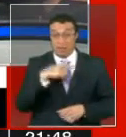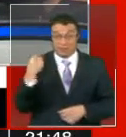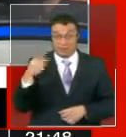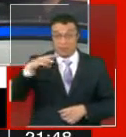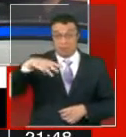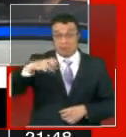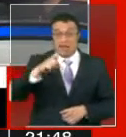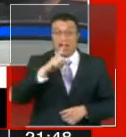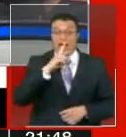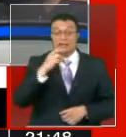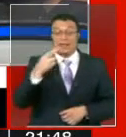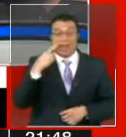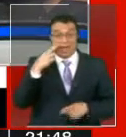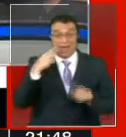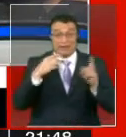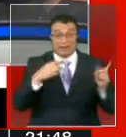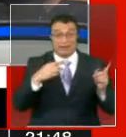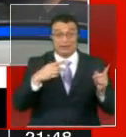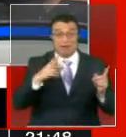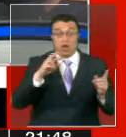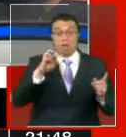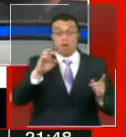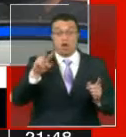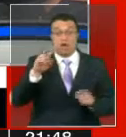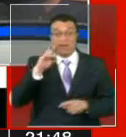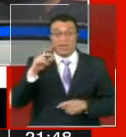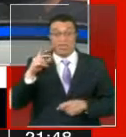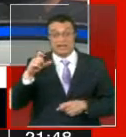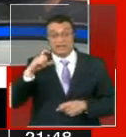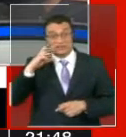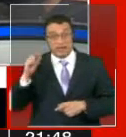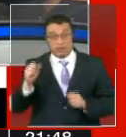¿Podría perder Evelyn Matthei frente a la alcaldesa de Providencia?